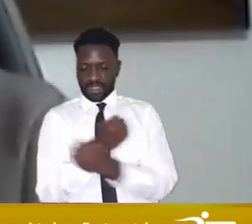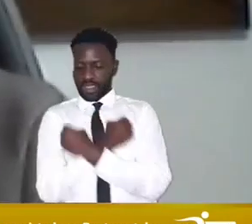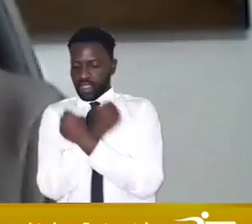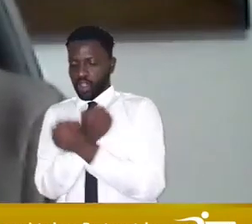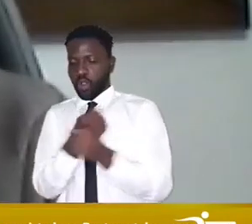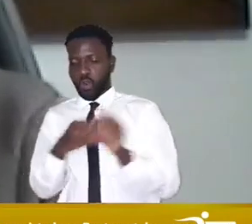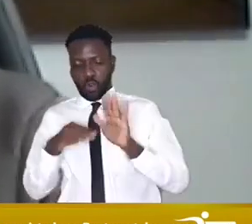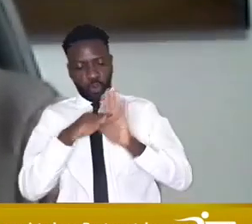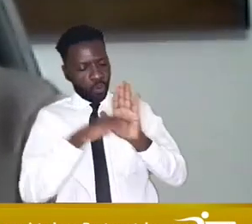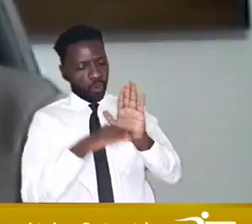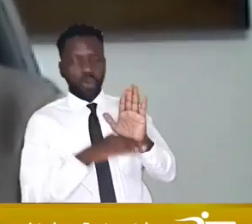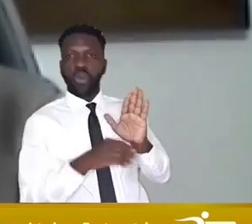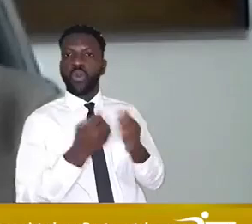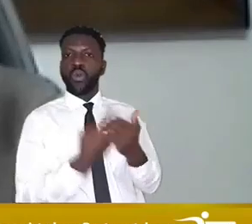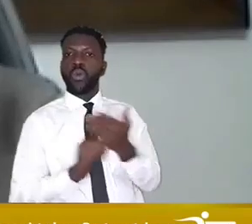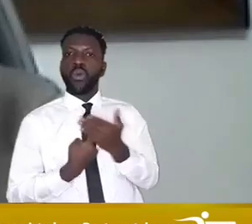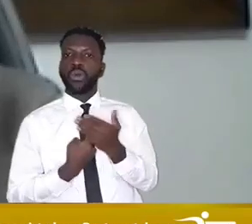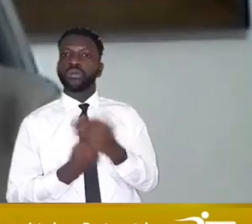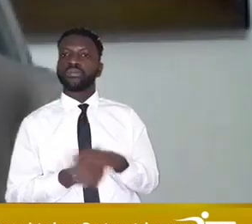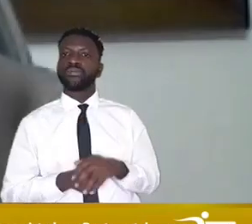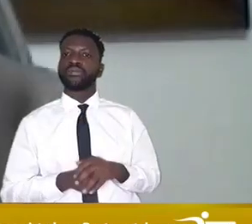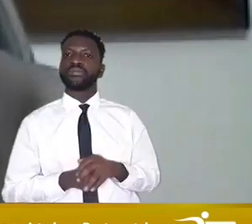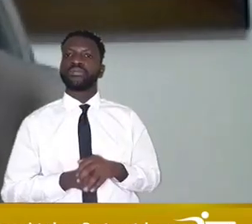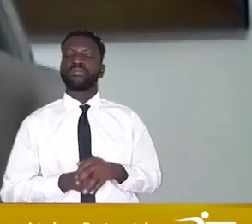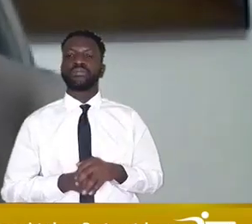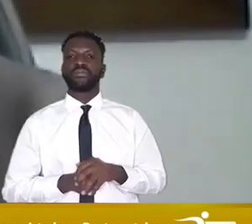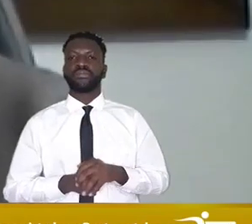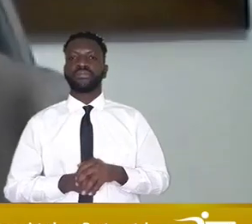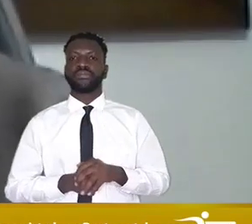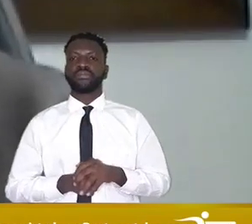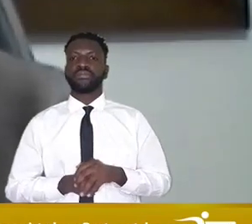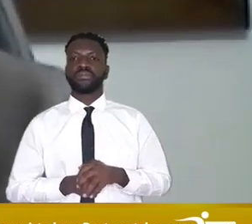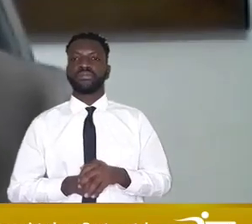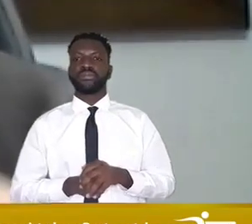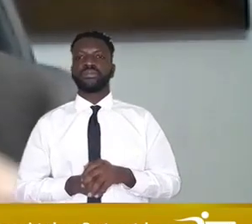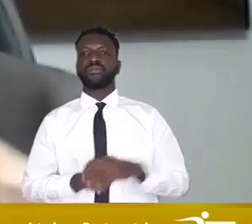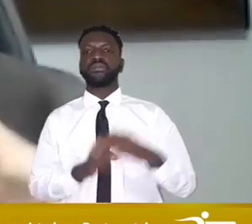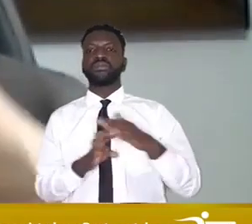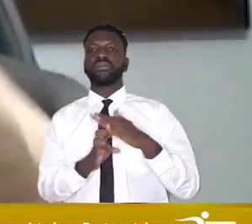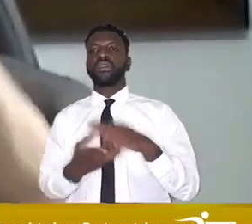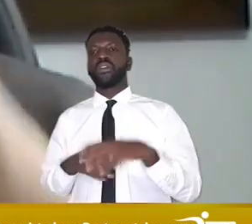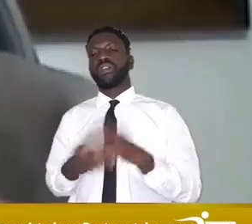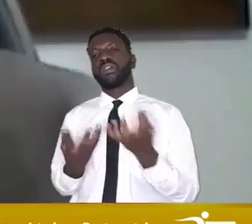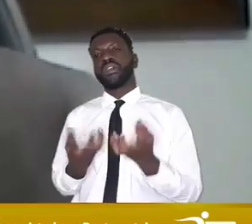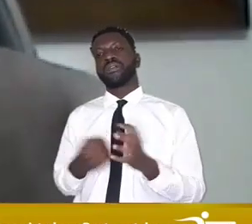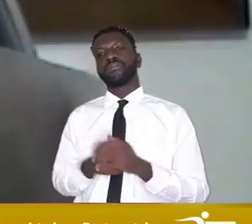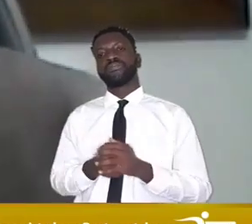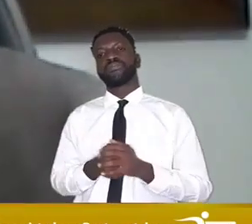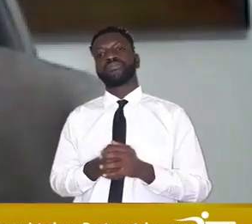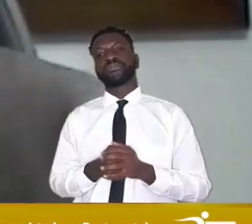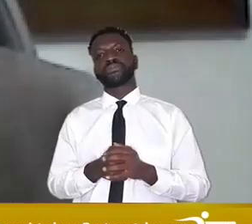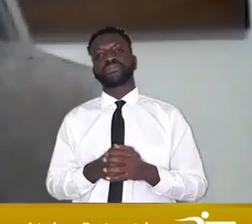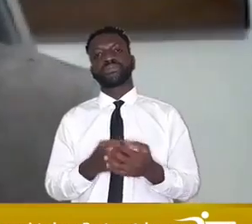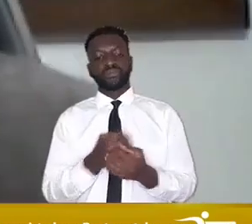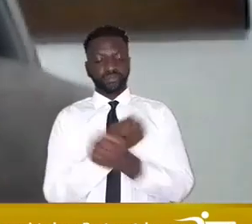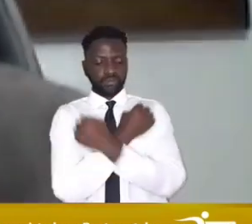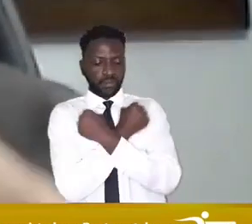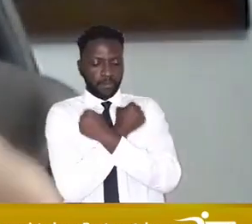mandamientos. Así que, dice Pablo, yo quiero que haya un amor